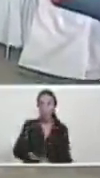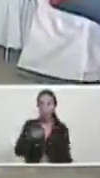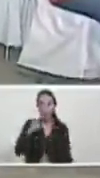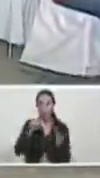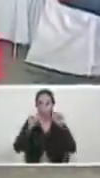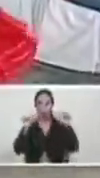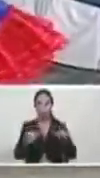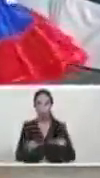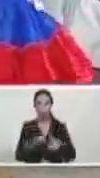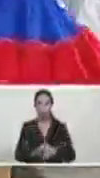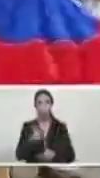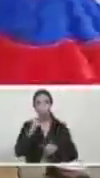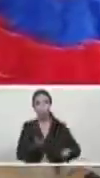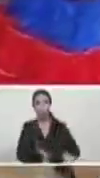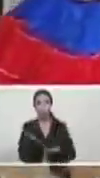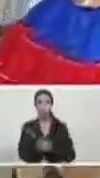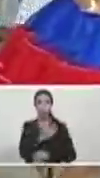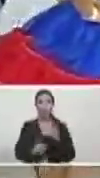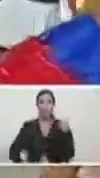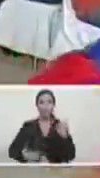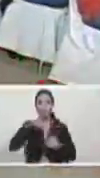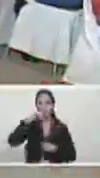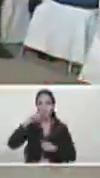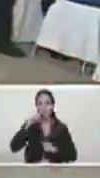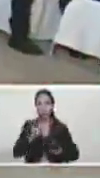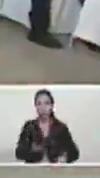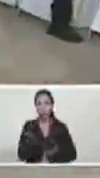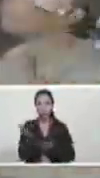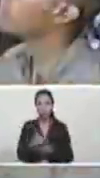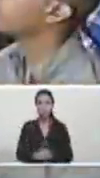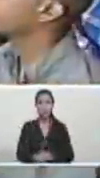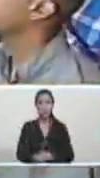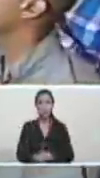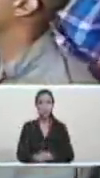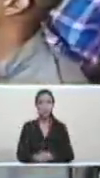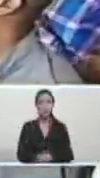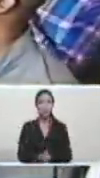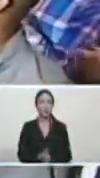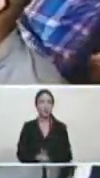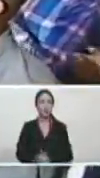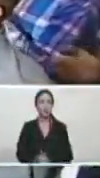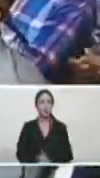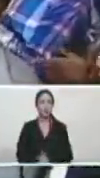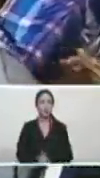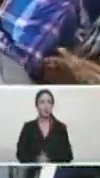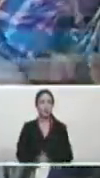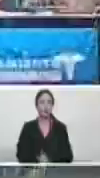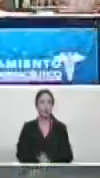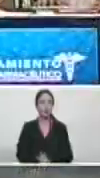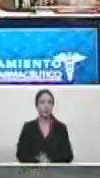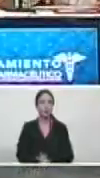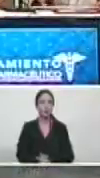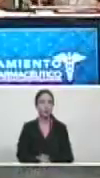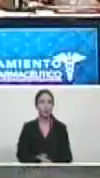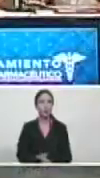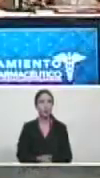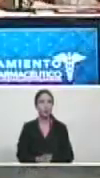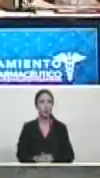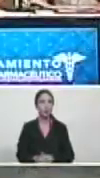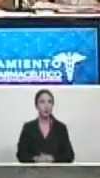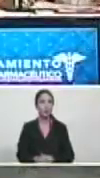escuchar de inmediato palabras del jefe de Estado, Nicolás Maduro. Zurita, Mariangelis Bremus,